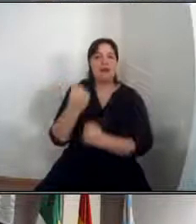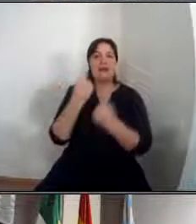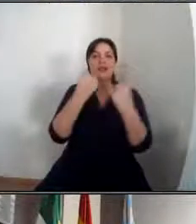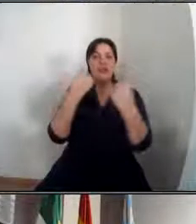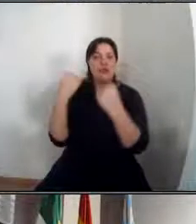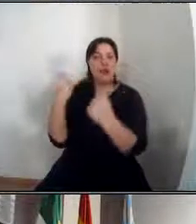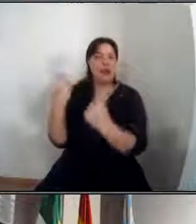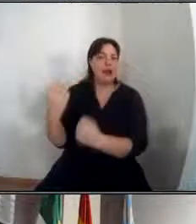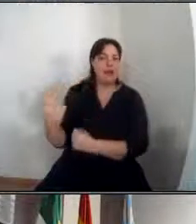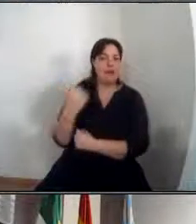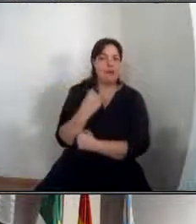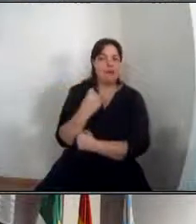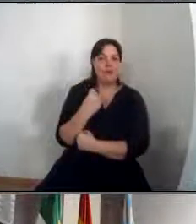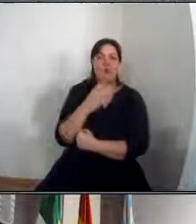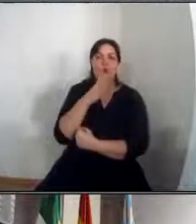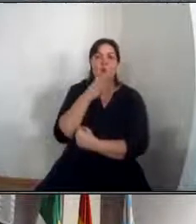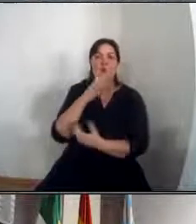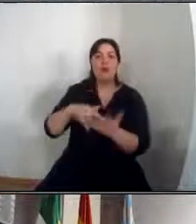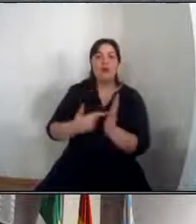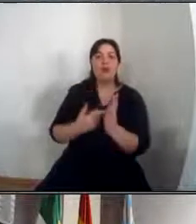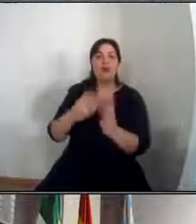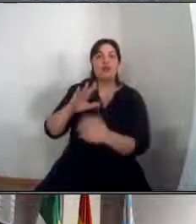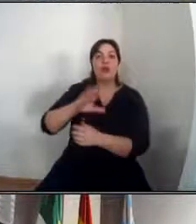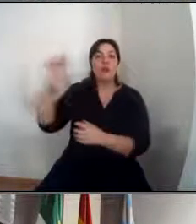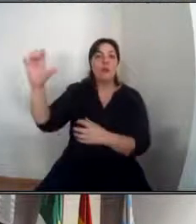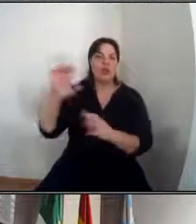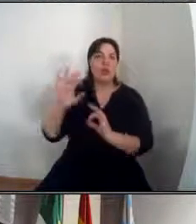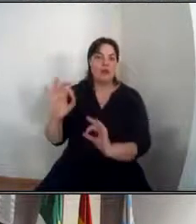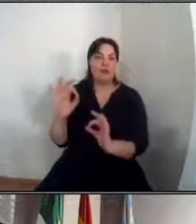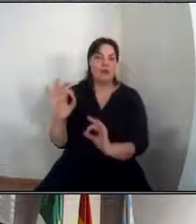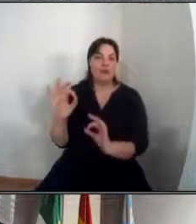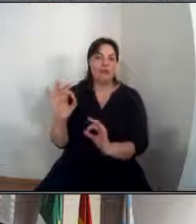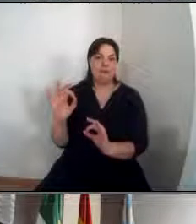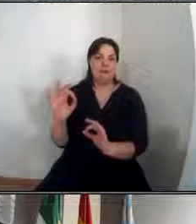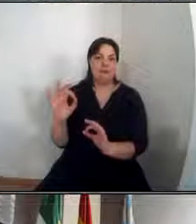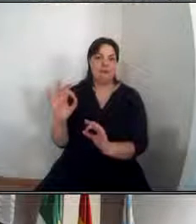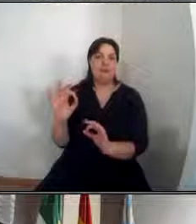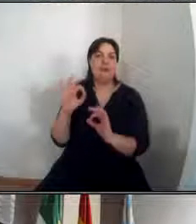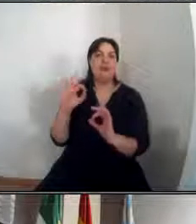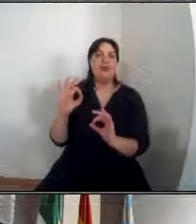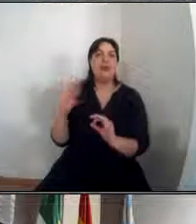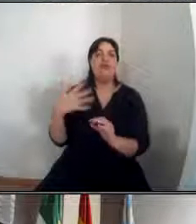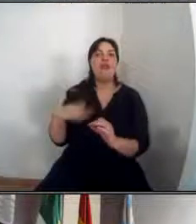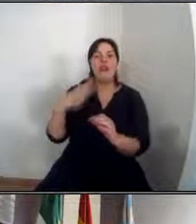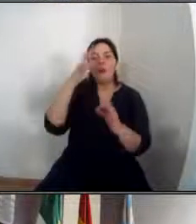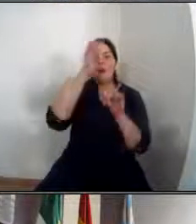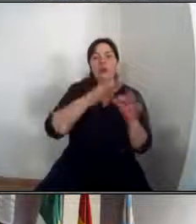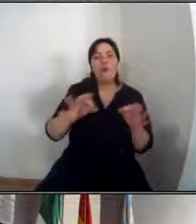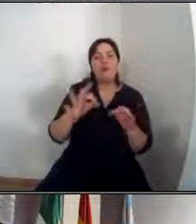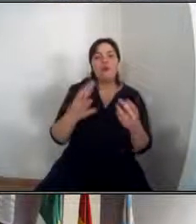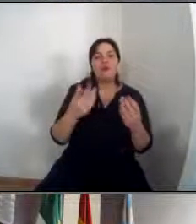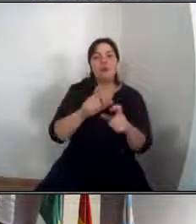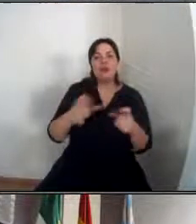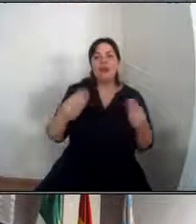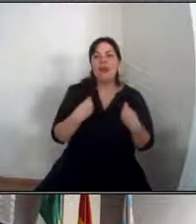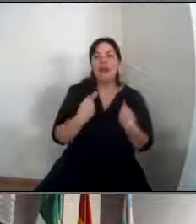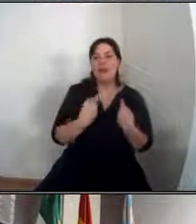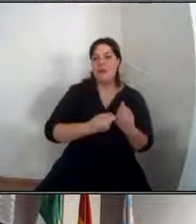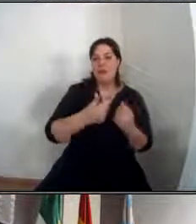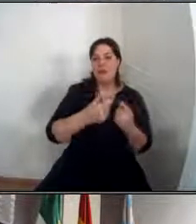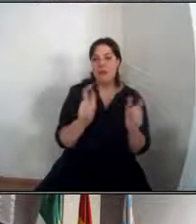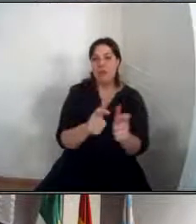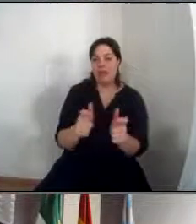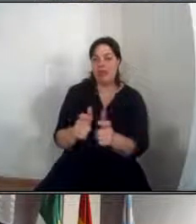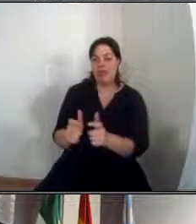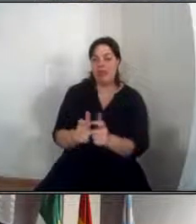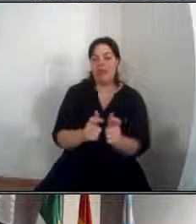llegar distintos proyectos europeos, especialmente a las poblaciones de menos habitantes, donde estos proyectos europeos, como